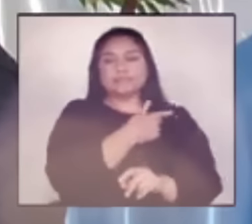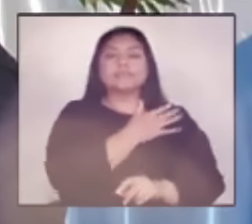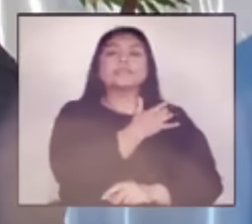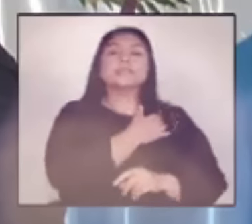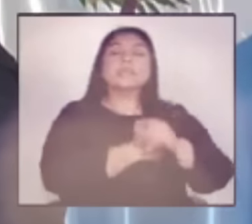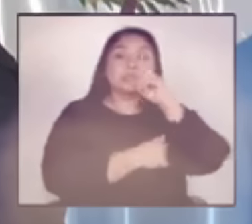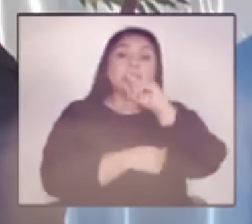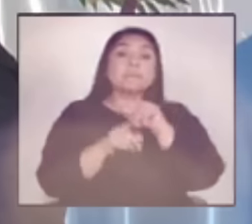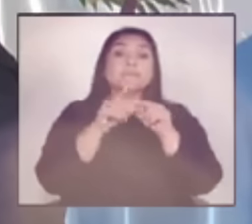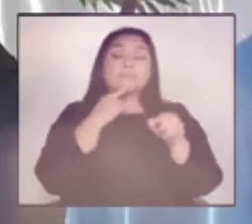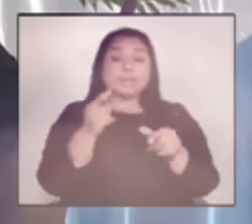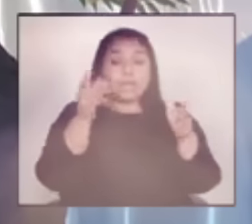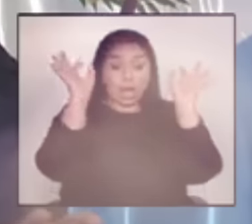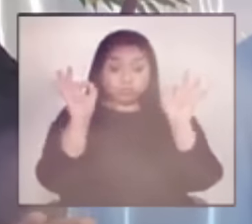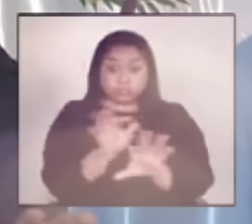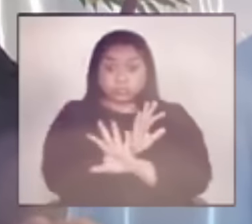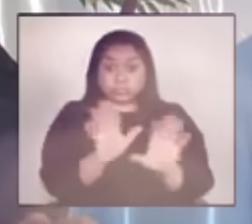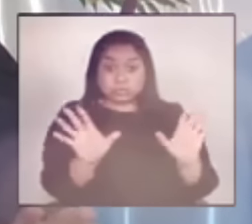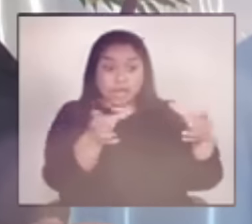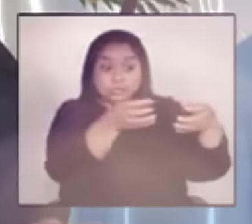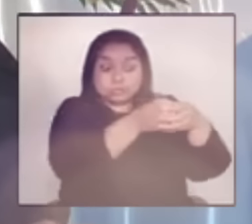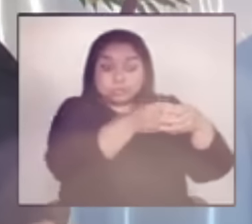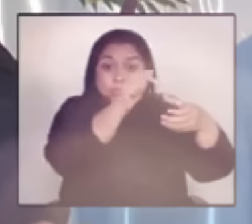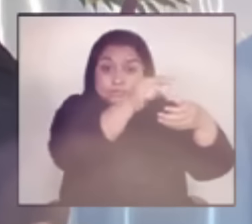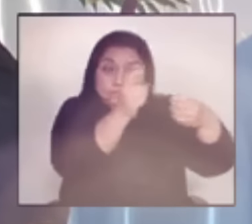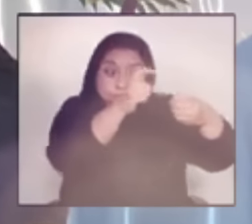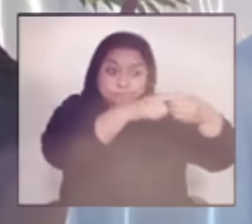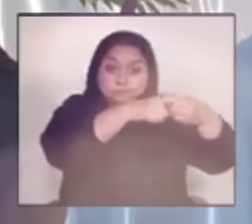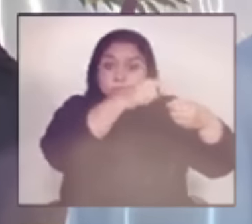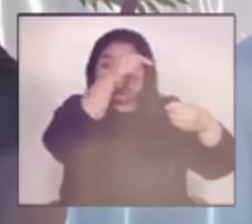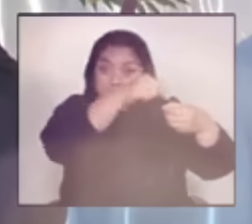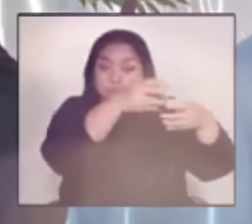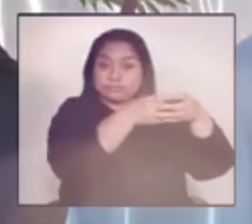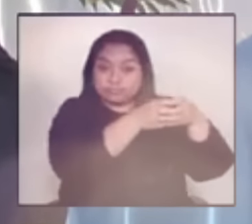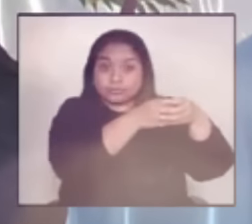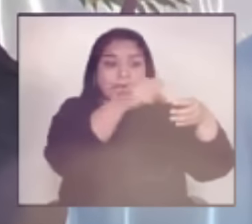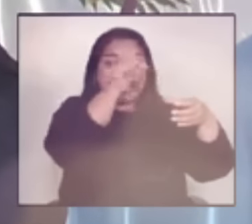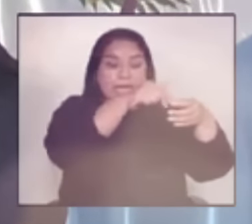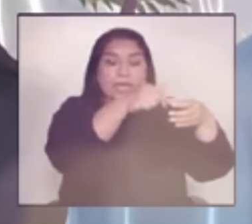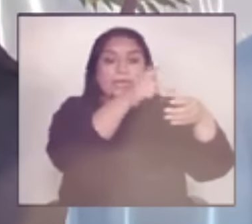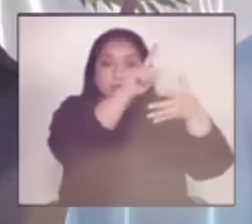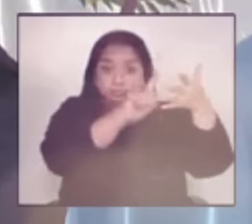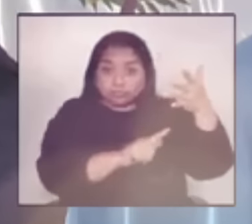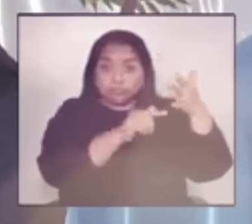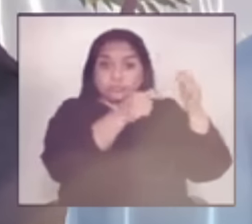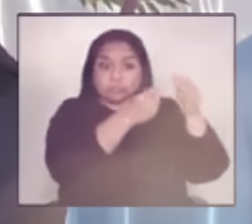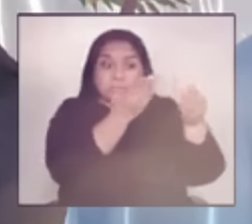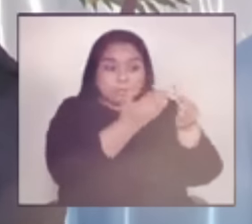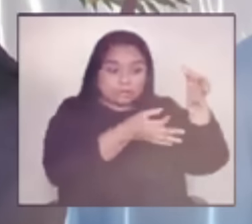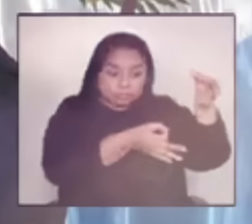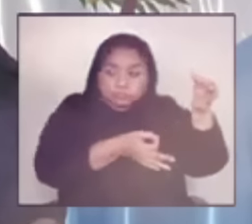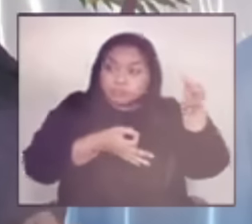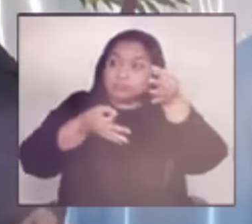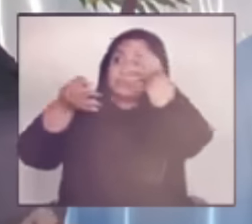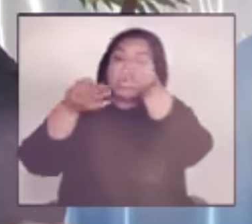Y una vez que esté conformada esta terna, va a ser enviada al presidente de la